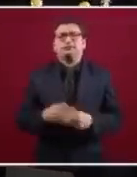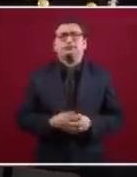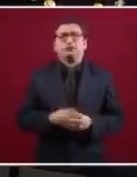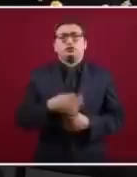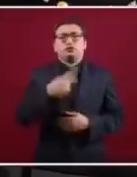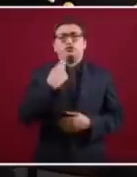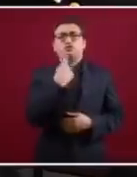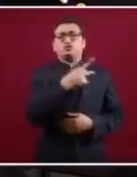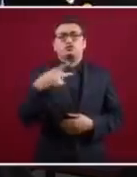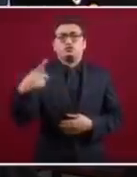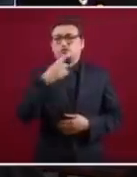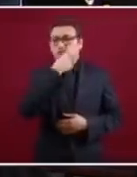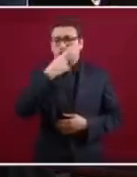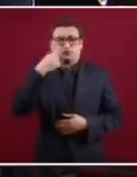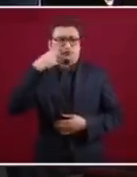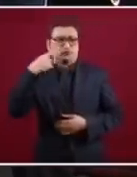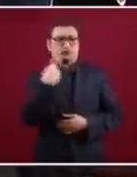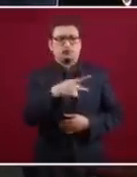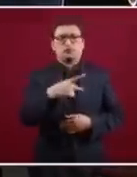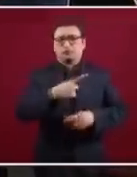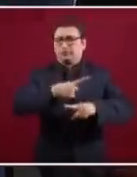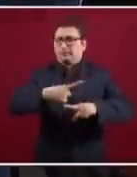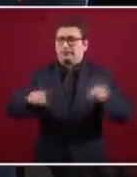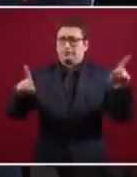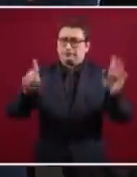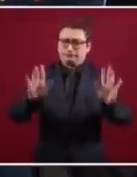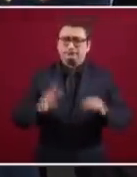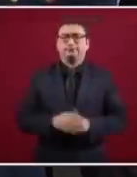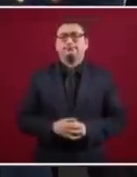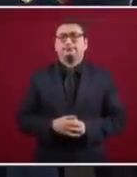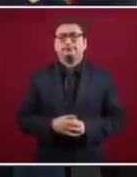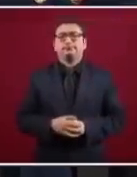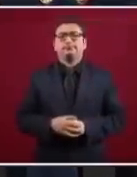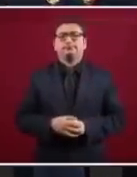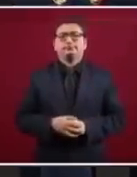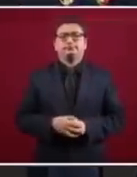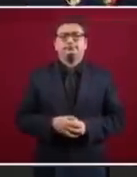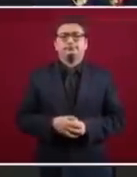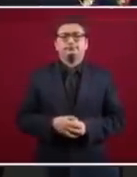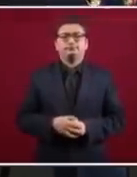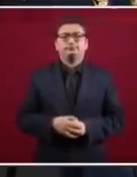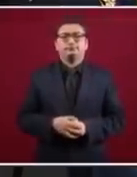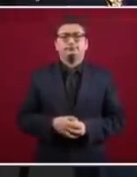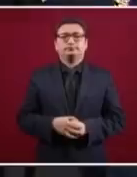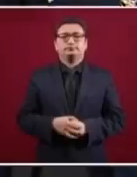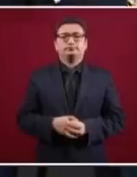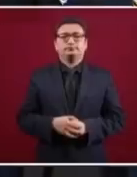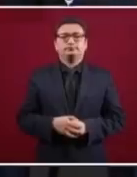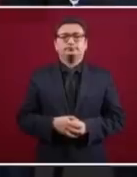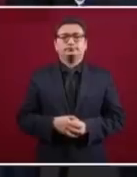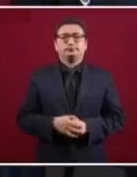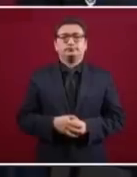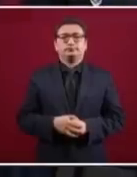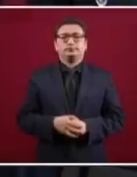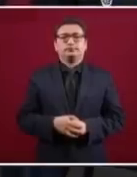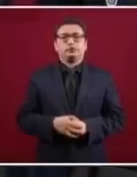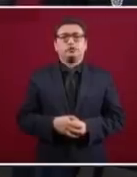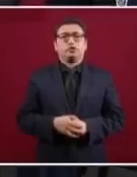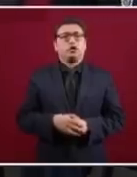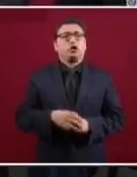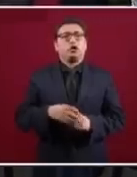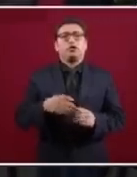puntos de vistas diferentes lo demás entra al terreno de las conjeturas